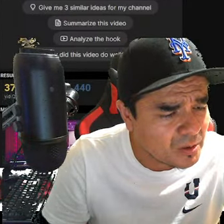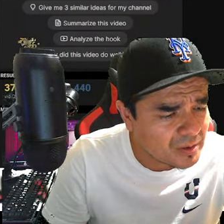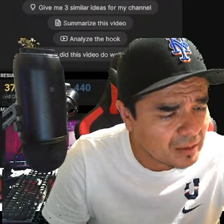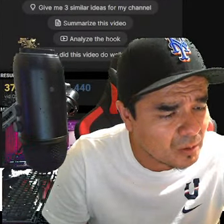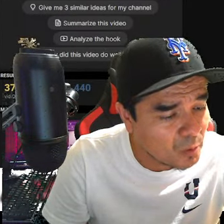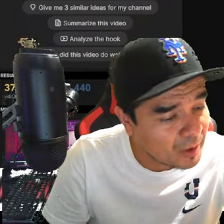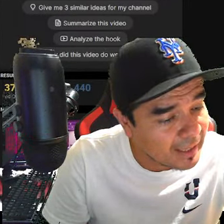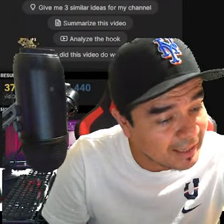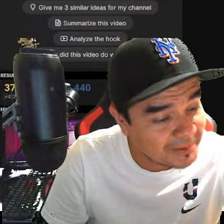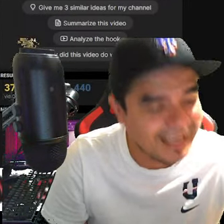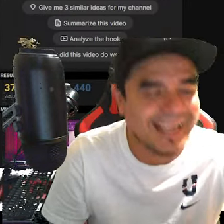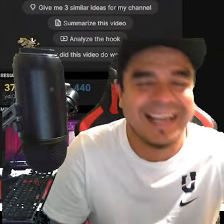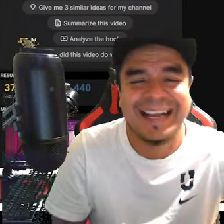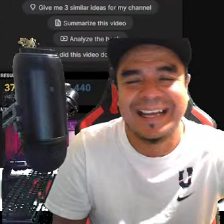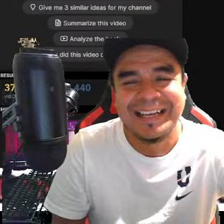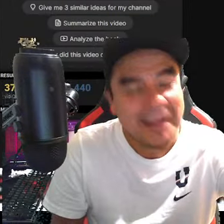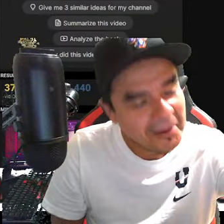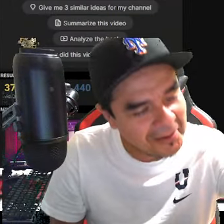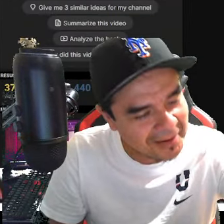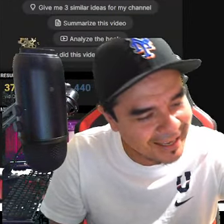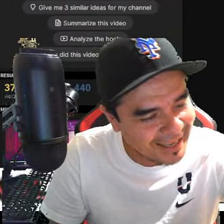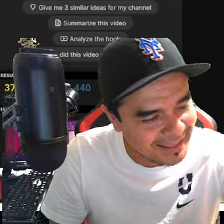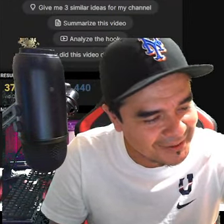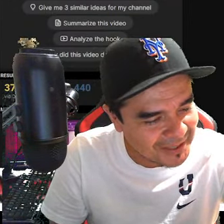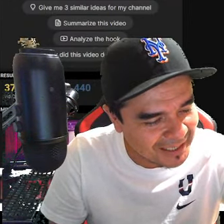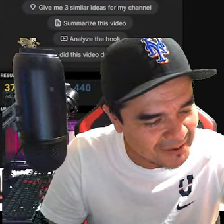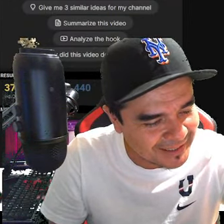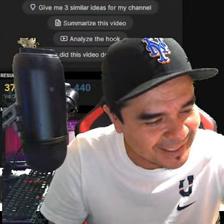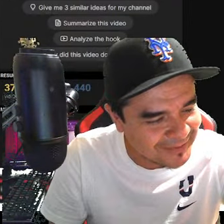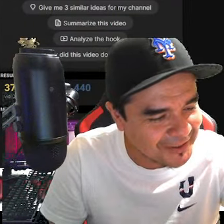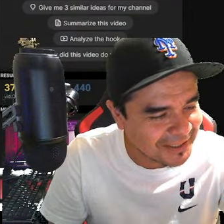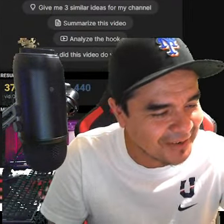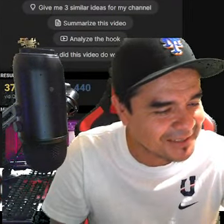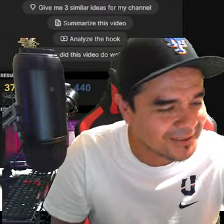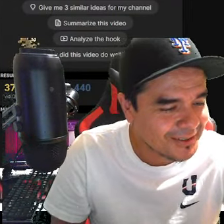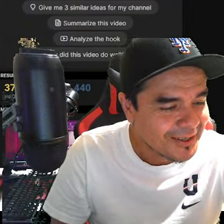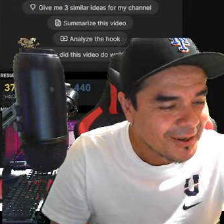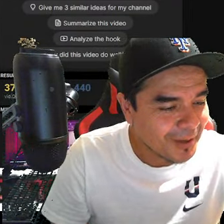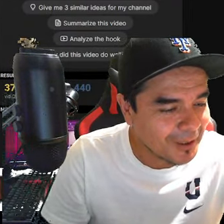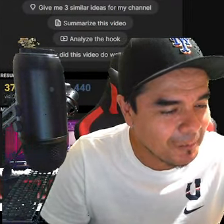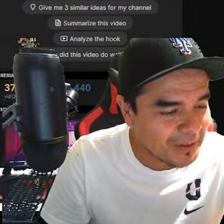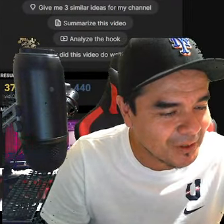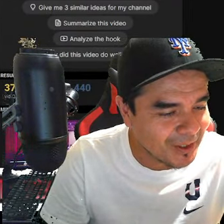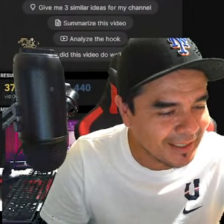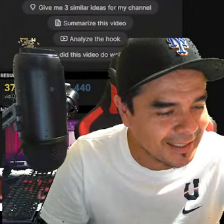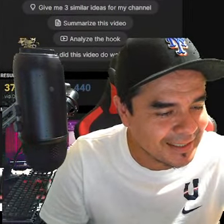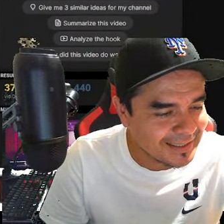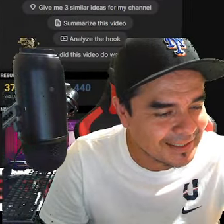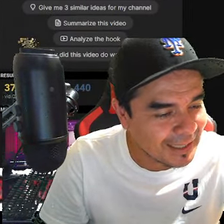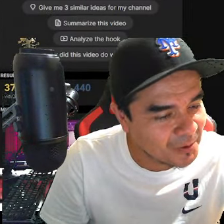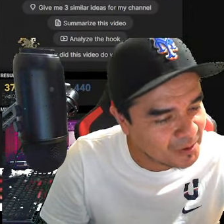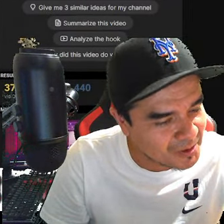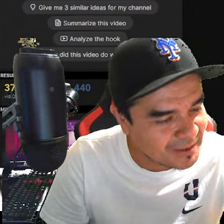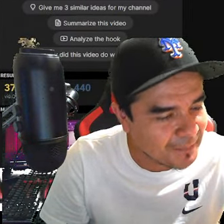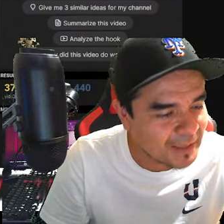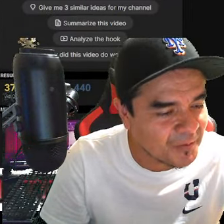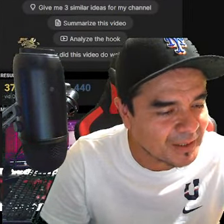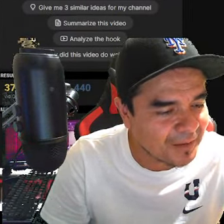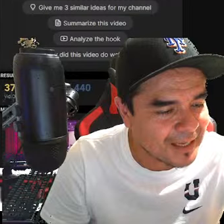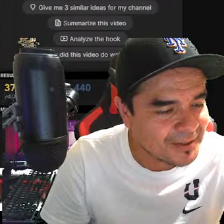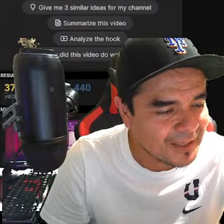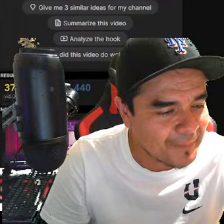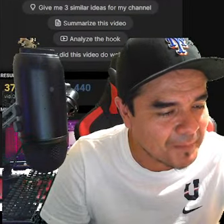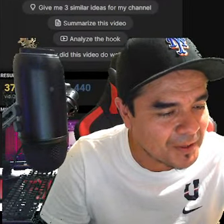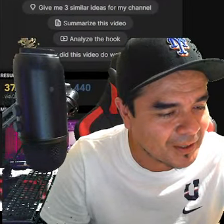nos están costando muy caros. Ahora, doña Laurita, un fuerte abrazo. Guadalupe Torres, saludos, también un